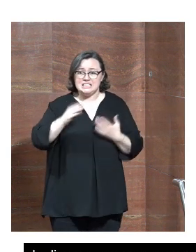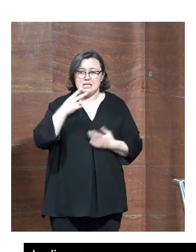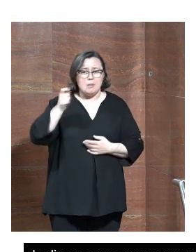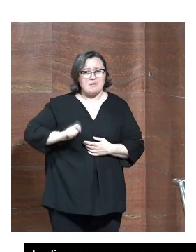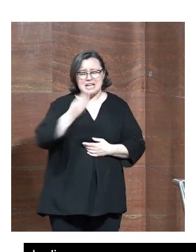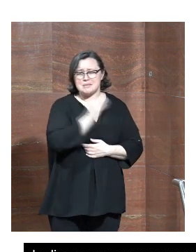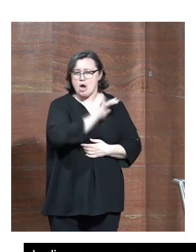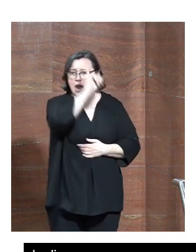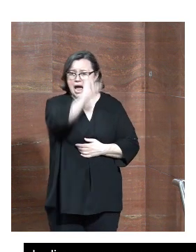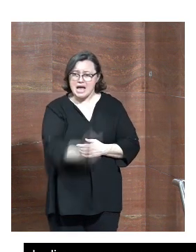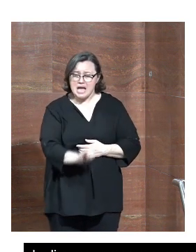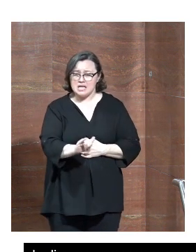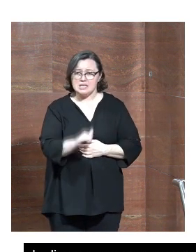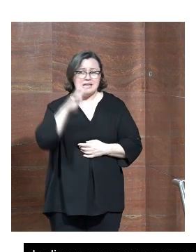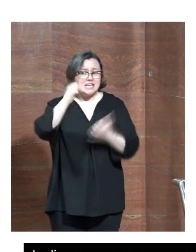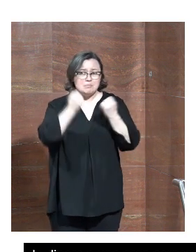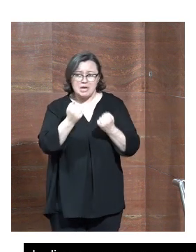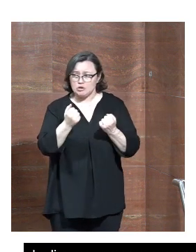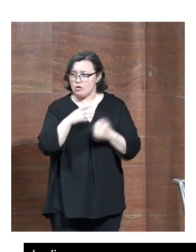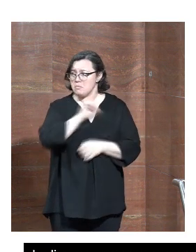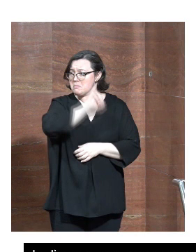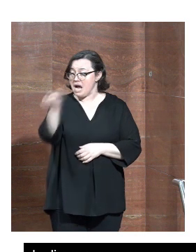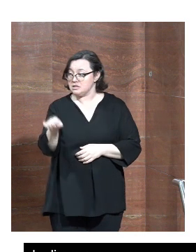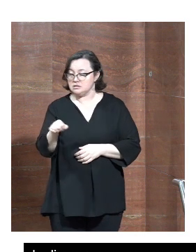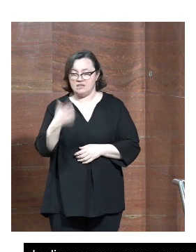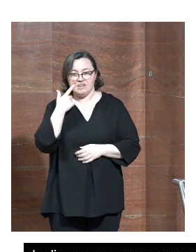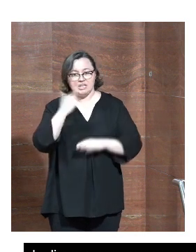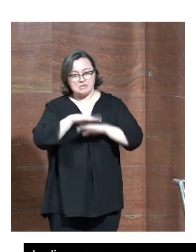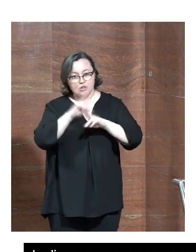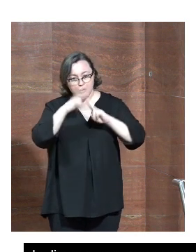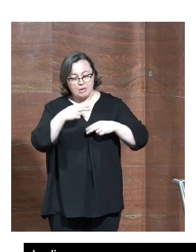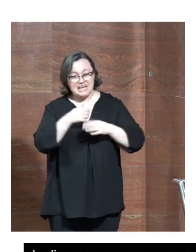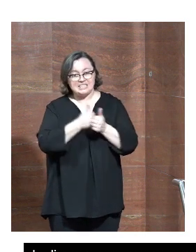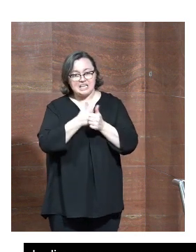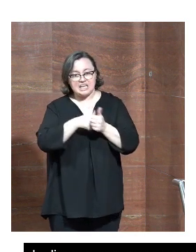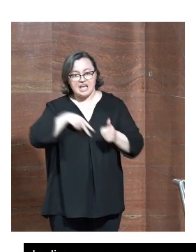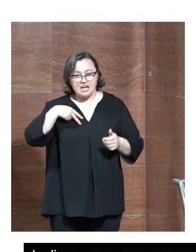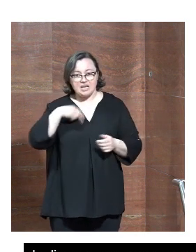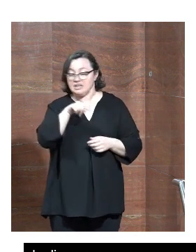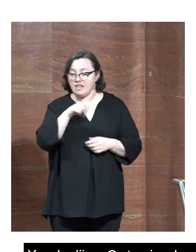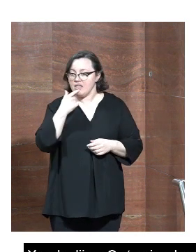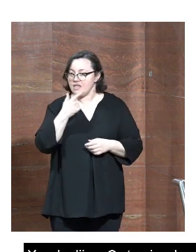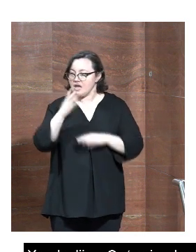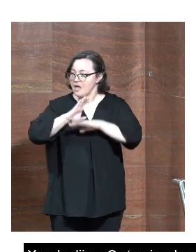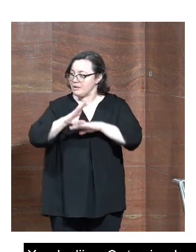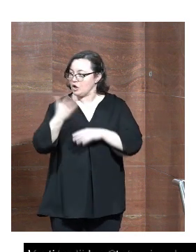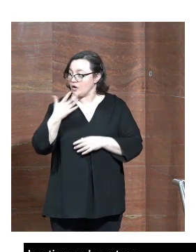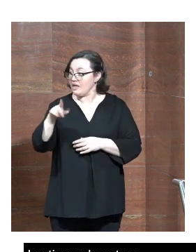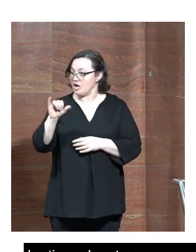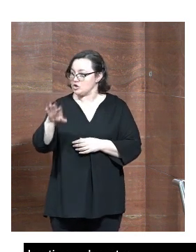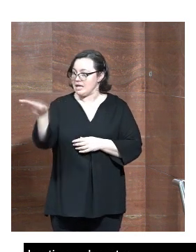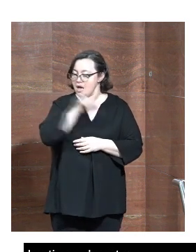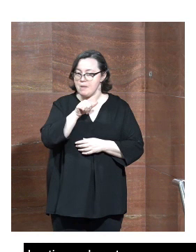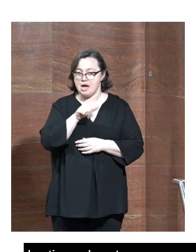mejores profesionales, que no los tienen los otros? No lo conocían. Lo hicimos con Rosa Regatós, con nuestros compañeros, con